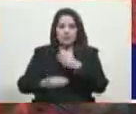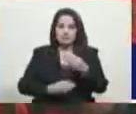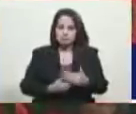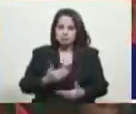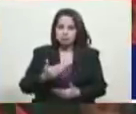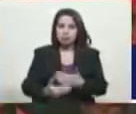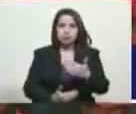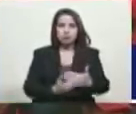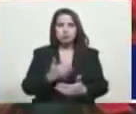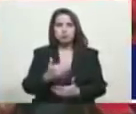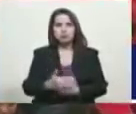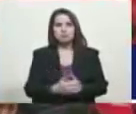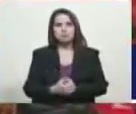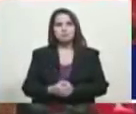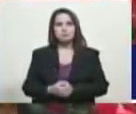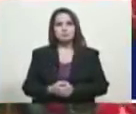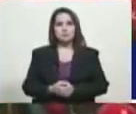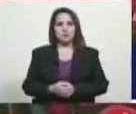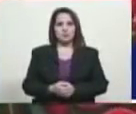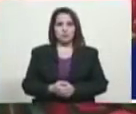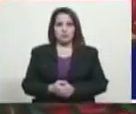adelante.